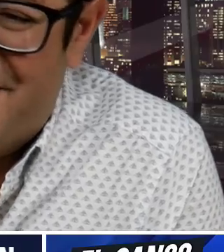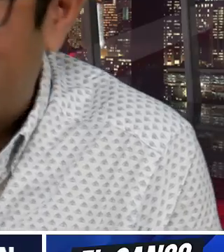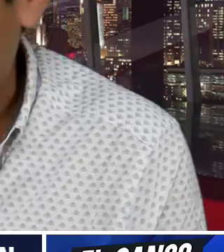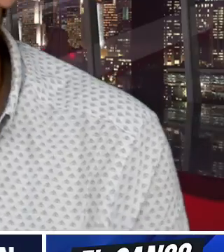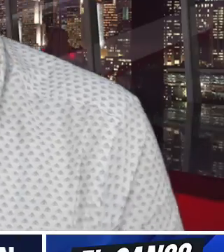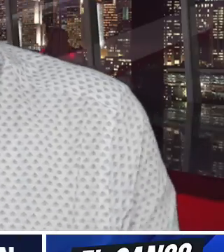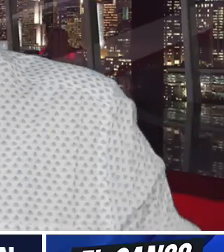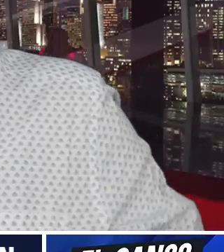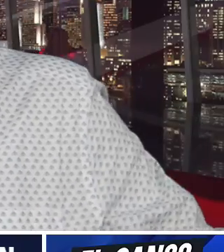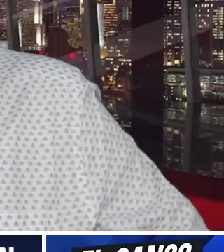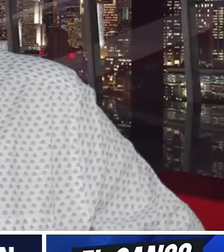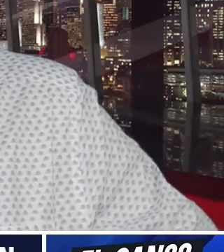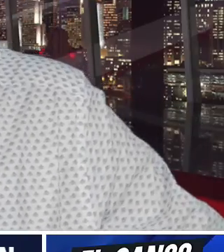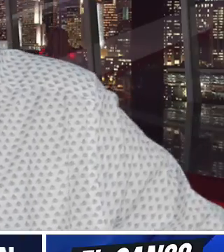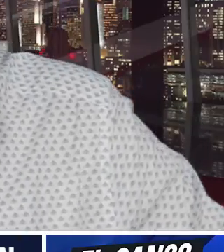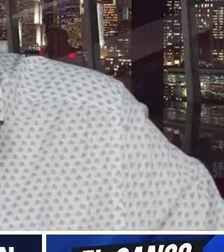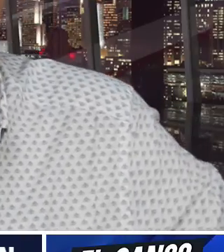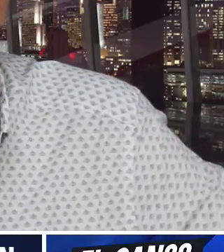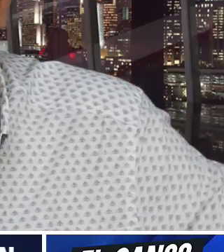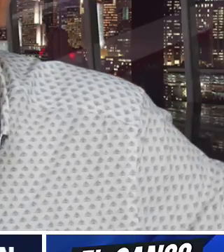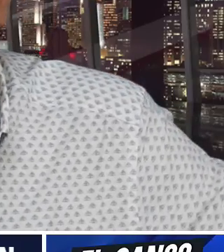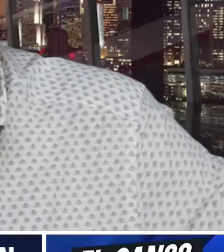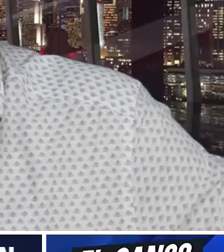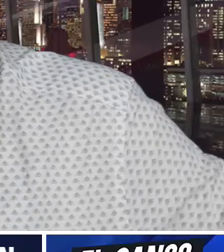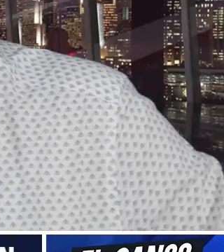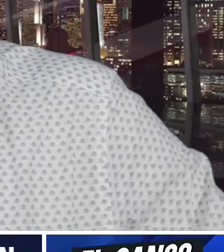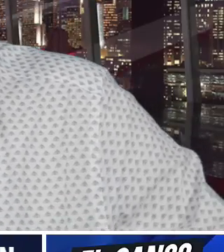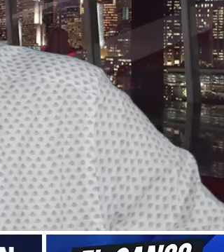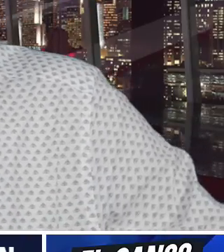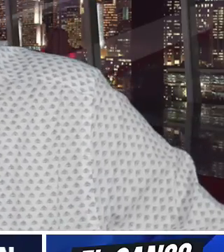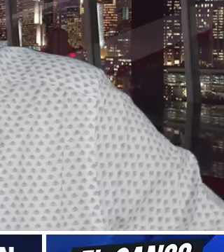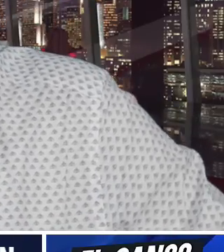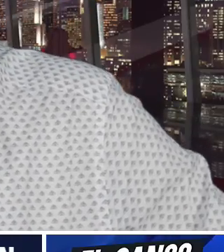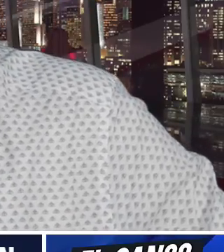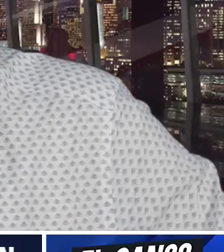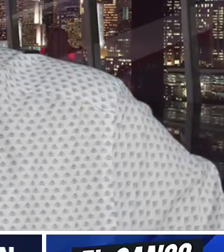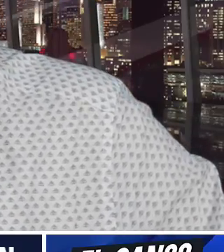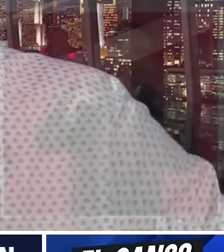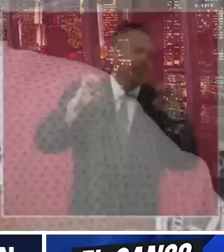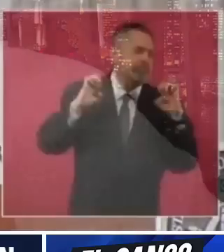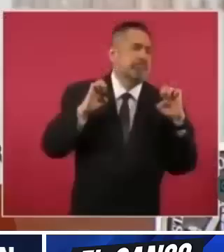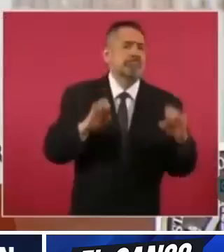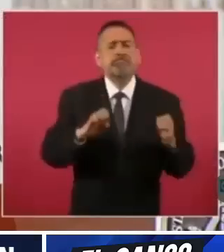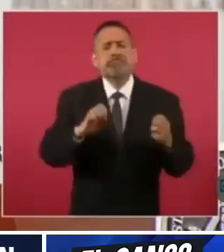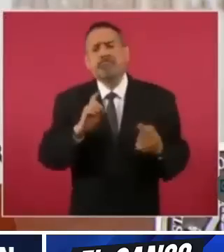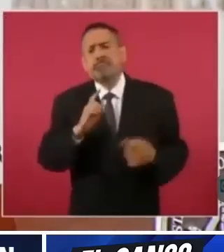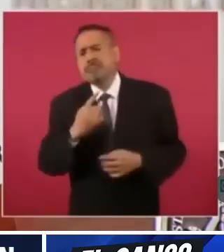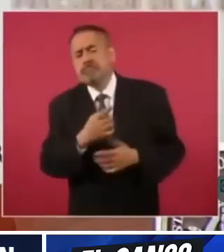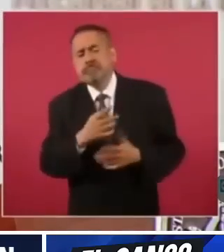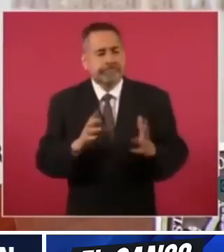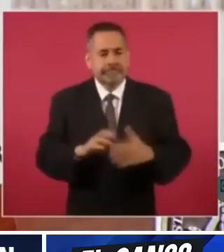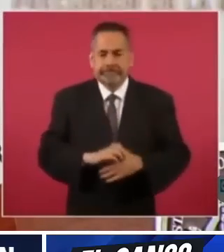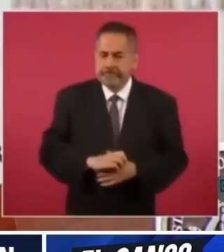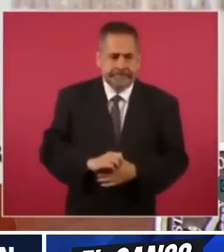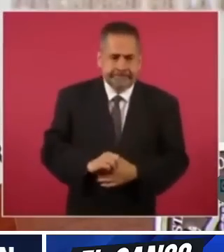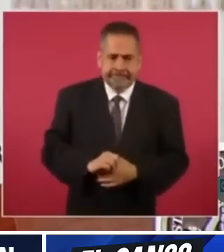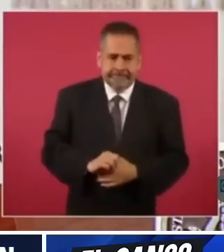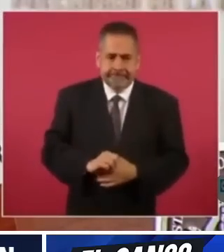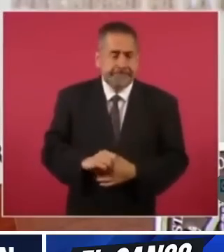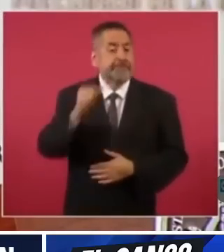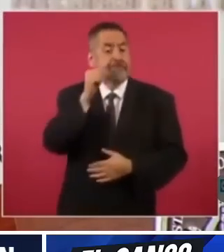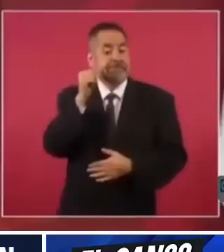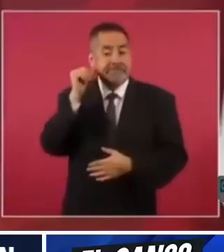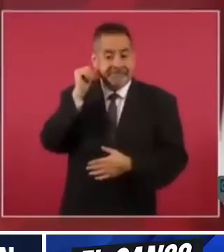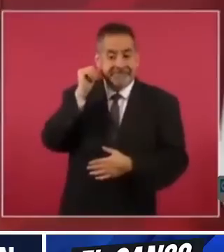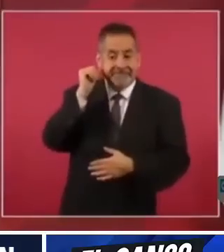escondieron, en fin, todo realmente un gigantesco ridículo del año. Vamos a escucharlo. Ayer se dio a